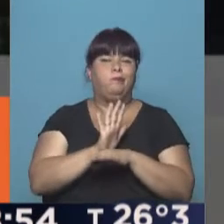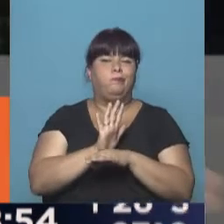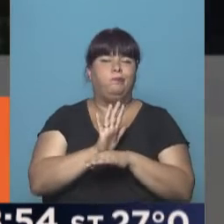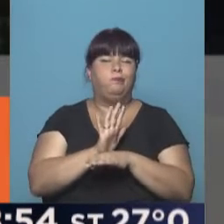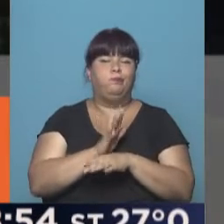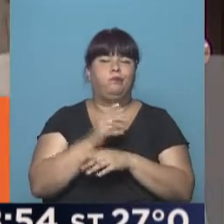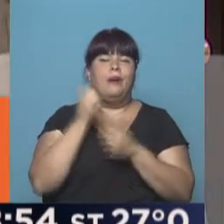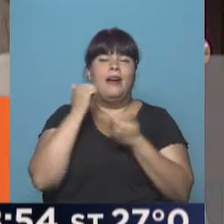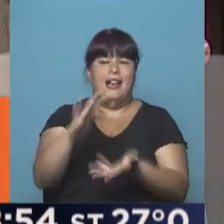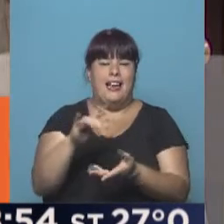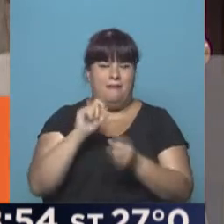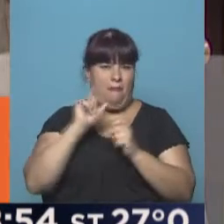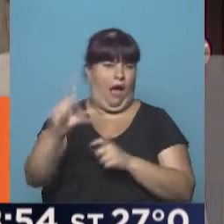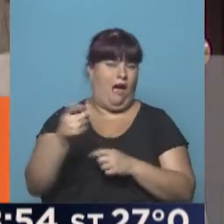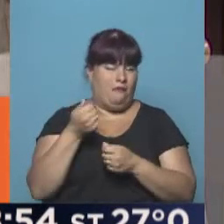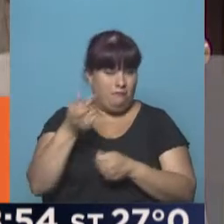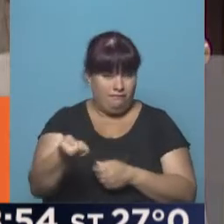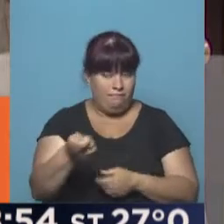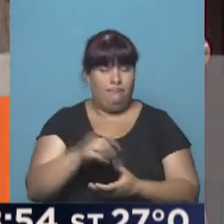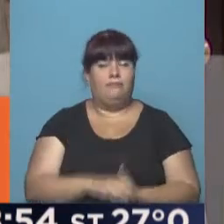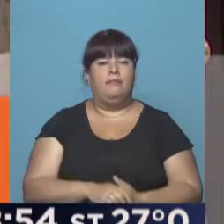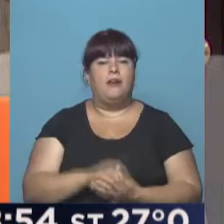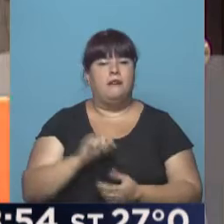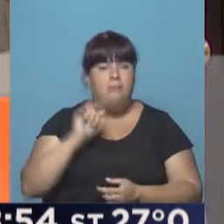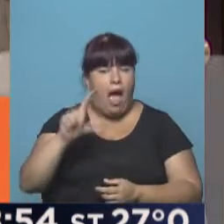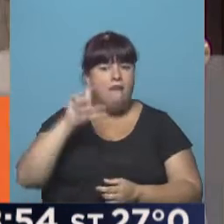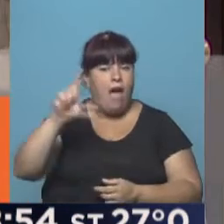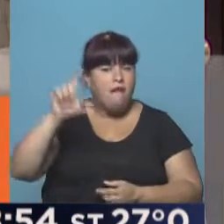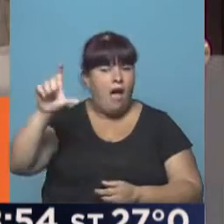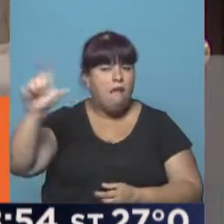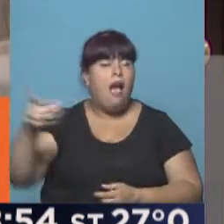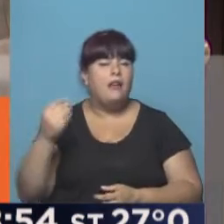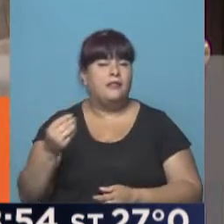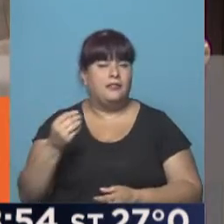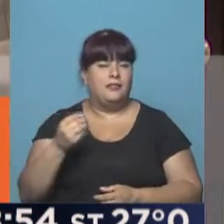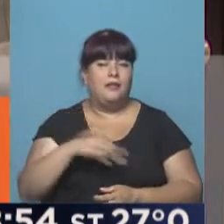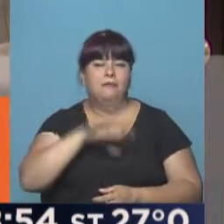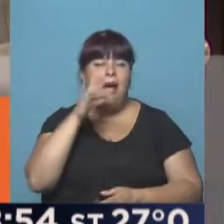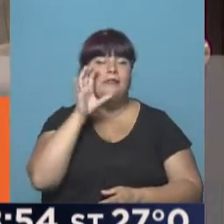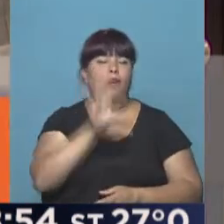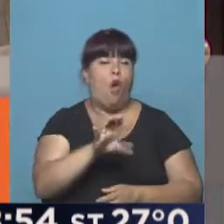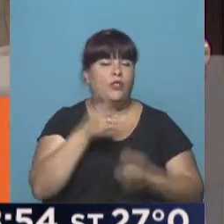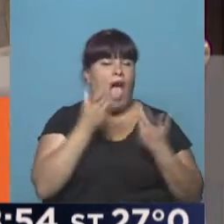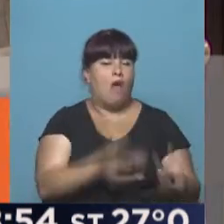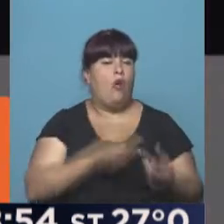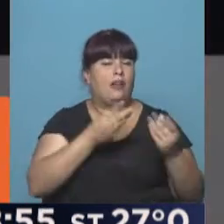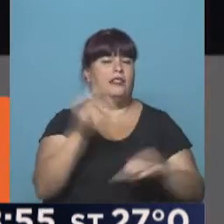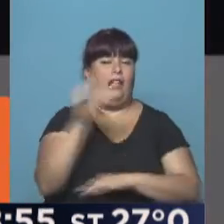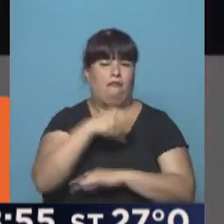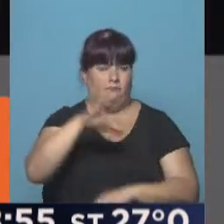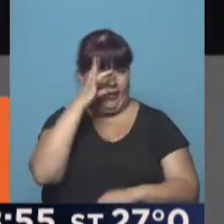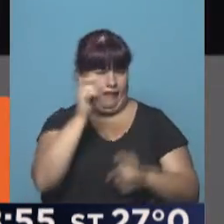diríamos, las asignaciones discrecionales, van aumentando considerablemente. La principal provincia beneficiaria es Santa